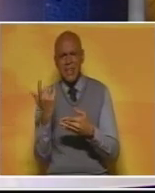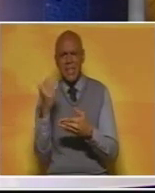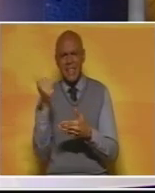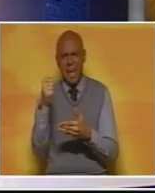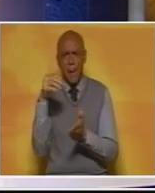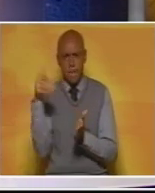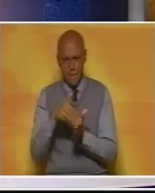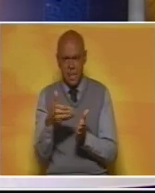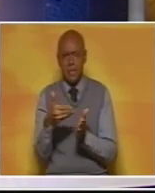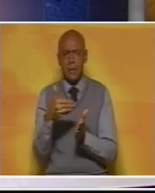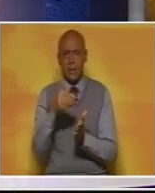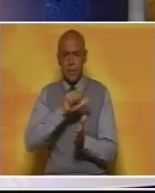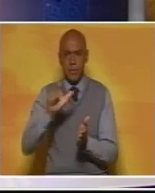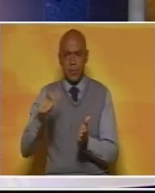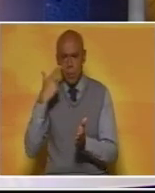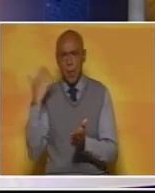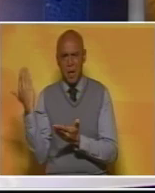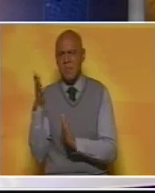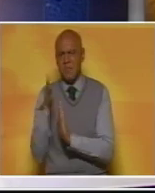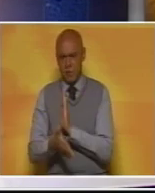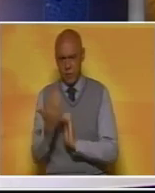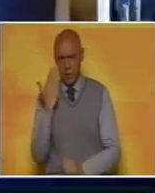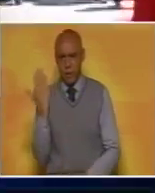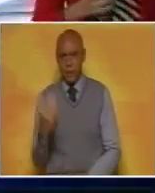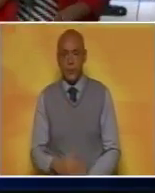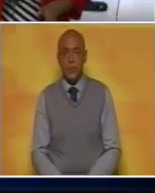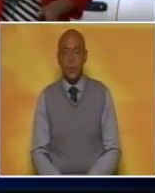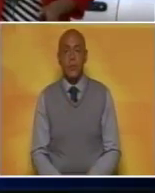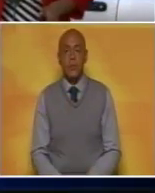Nelcy Oviedo nos presenta la información.